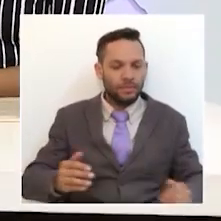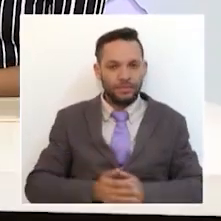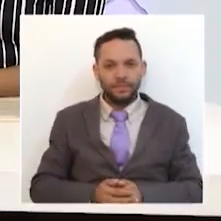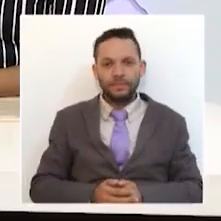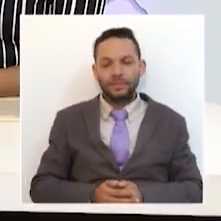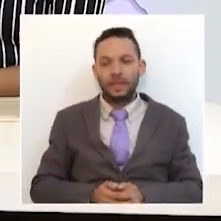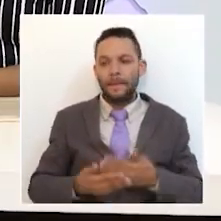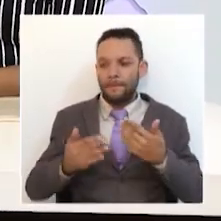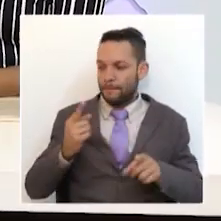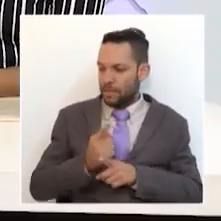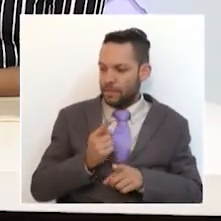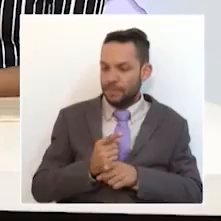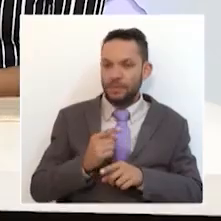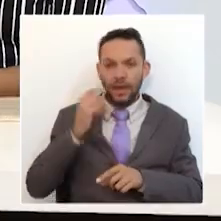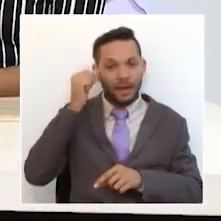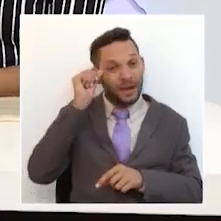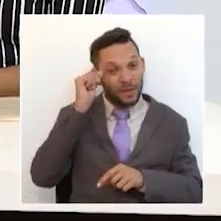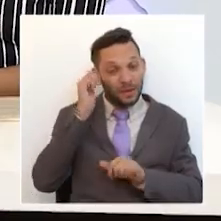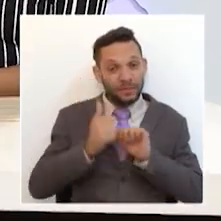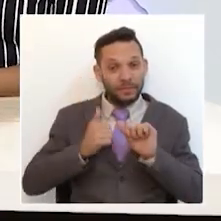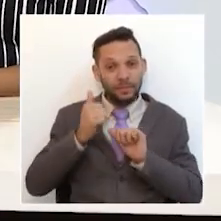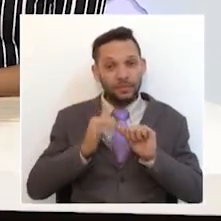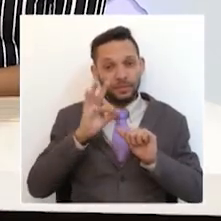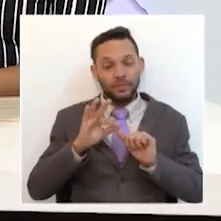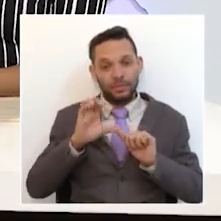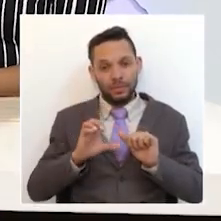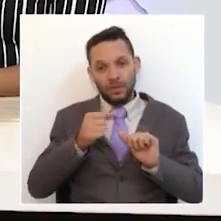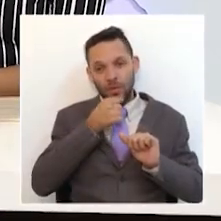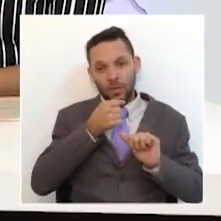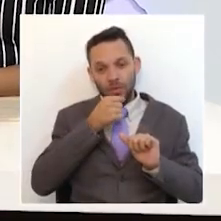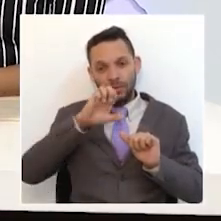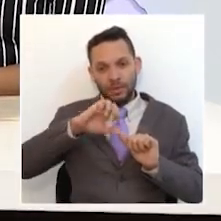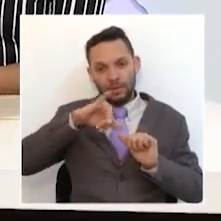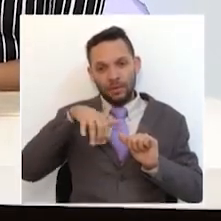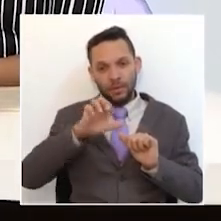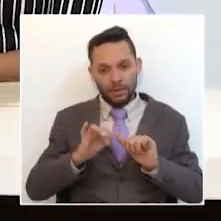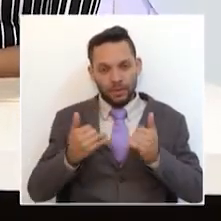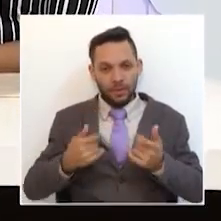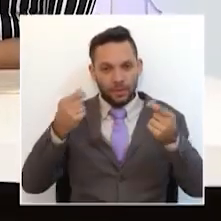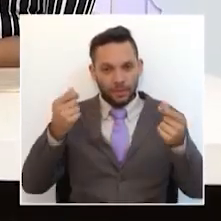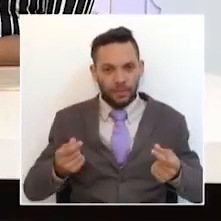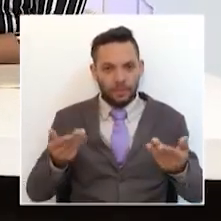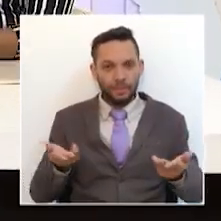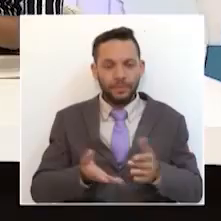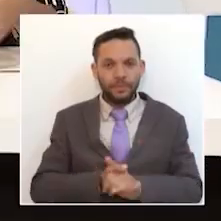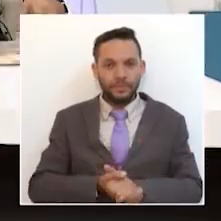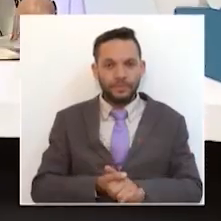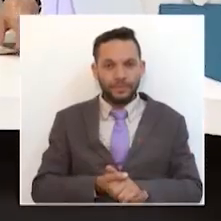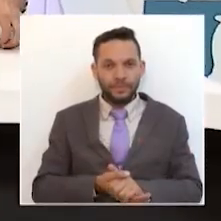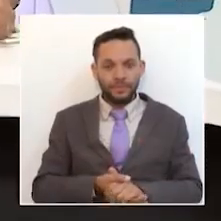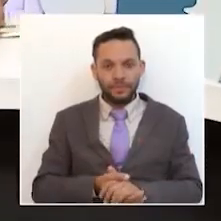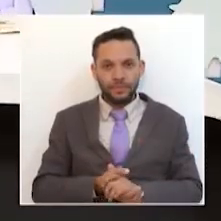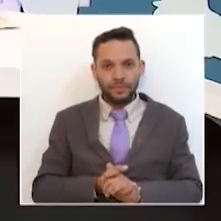y televidente. Recuerda seguirnos a través de nuestras redes sociales como @TCNoticiasEG. Estos son los indicadores económicos.